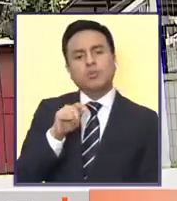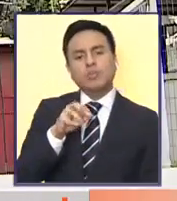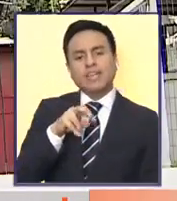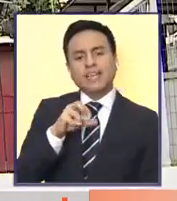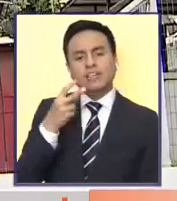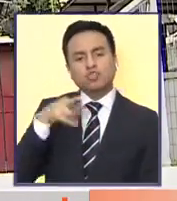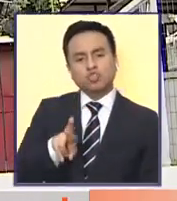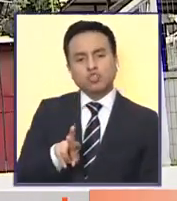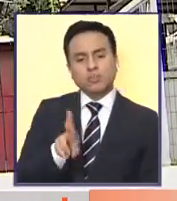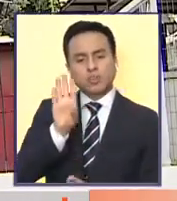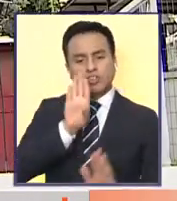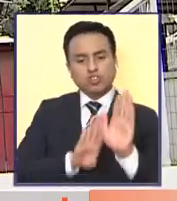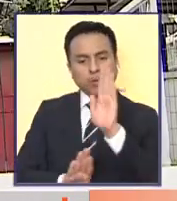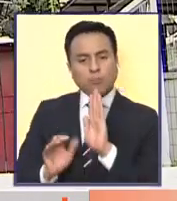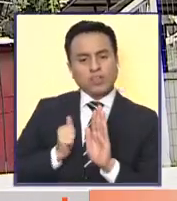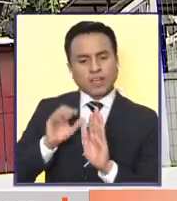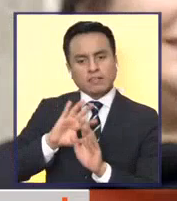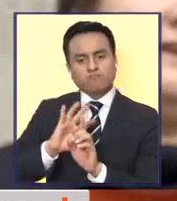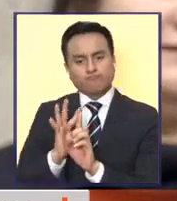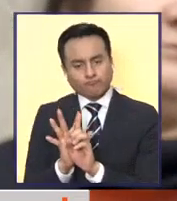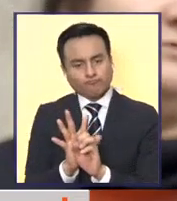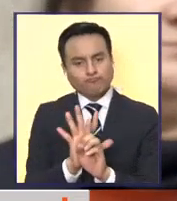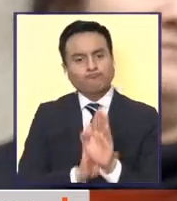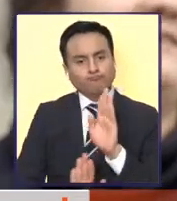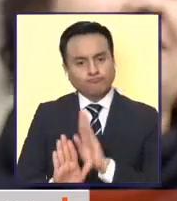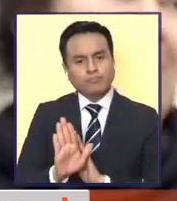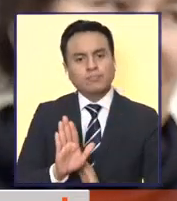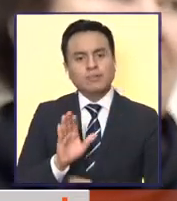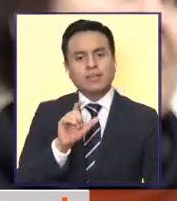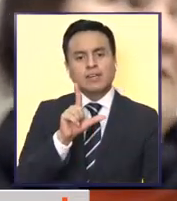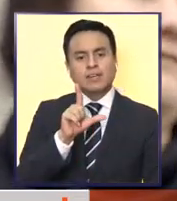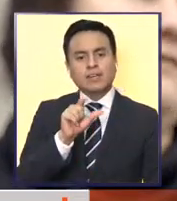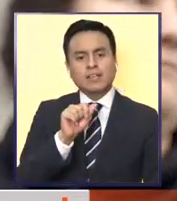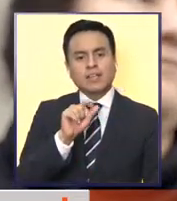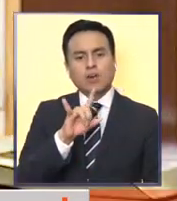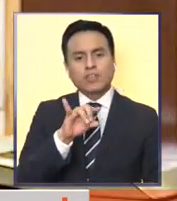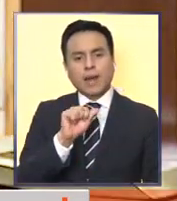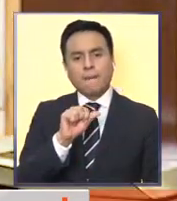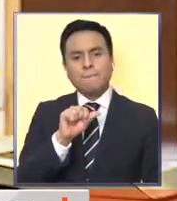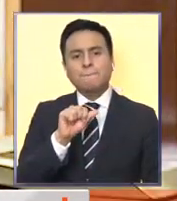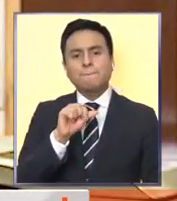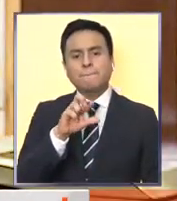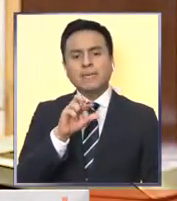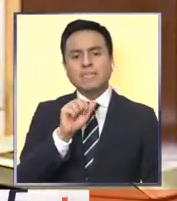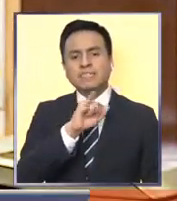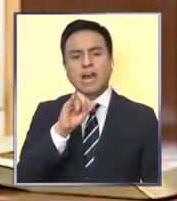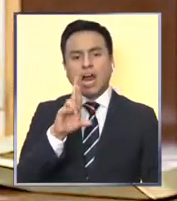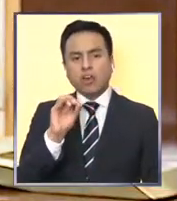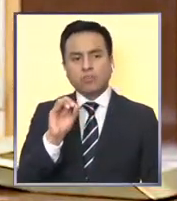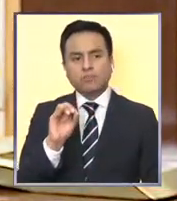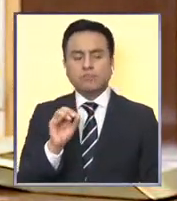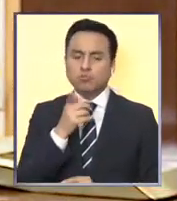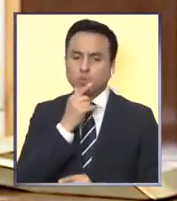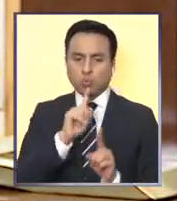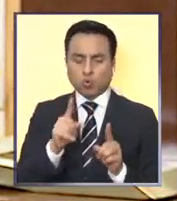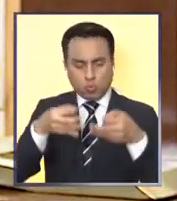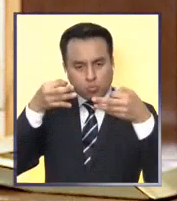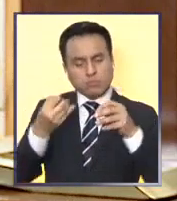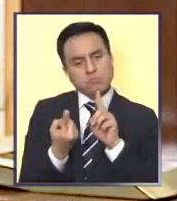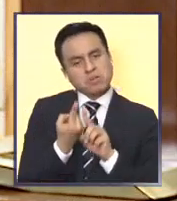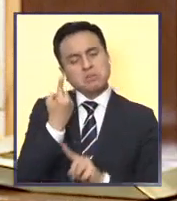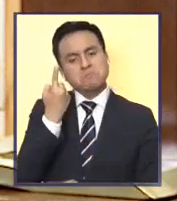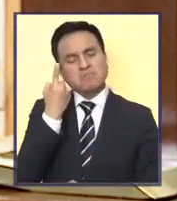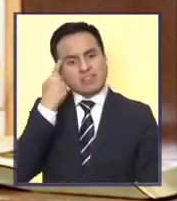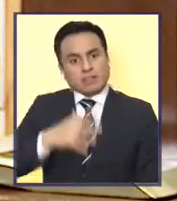otorgarle protección policial permanente a Claudia Pizarro. Sin lugar a duda, uno en primera instancia